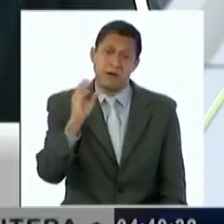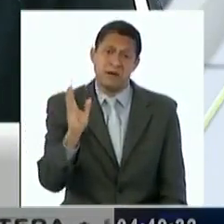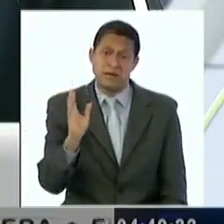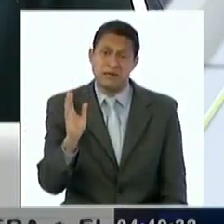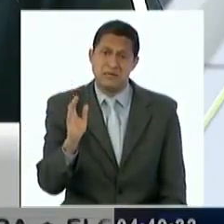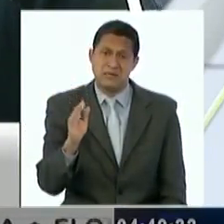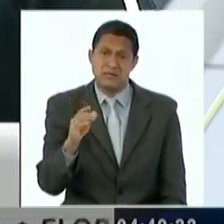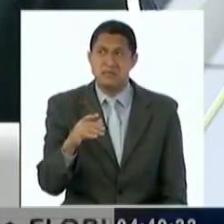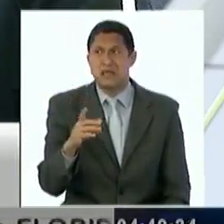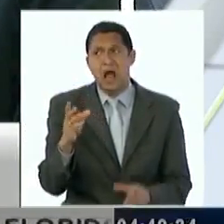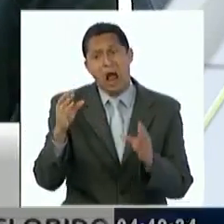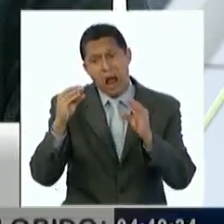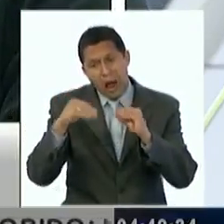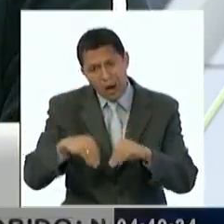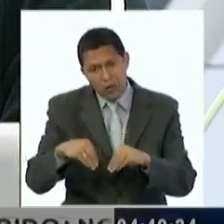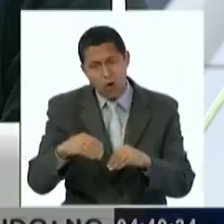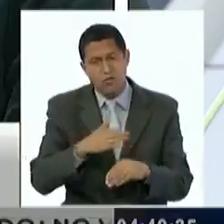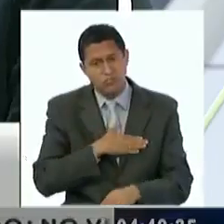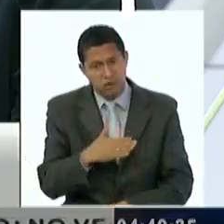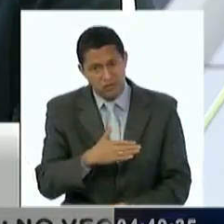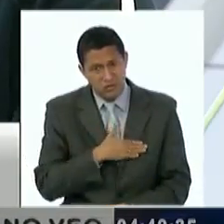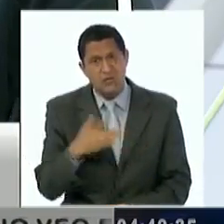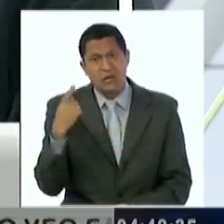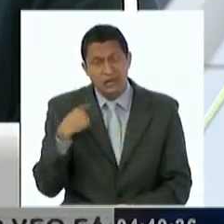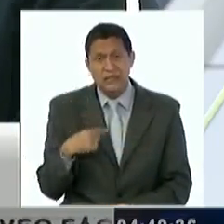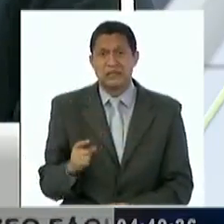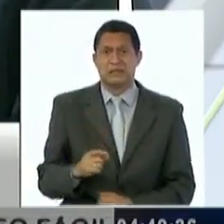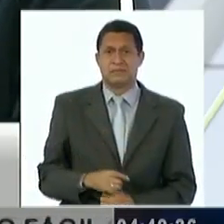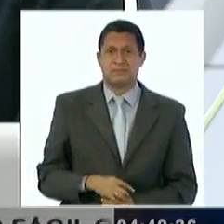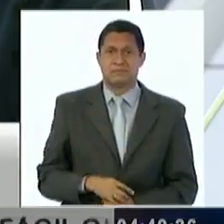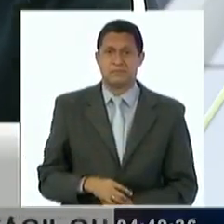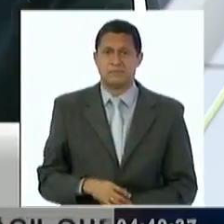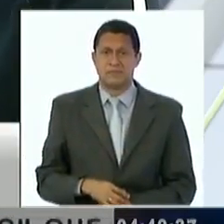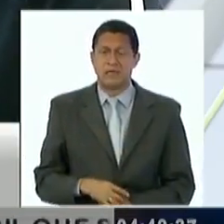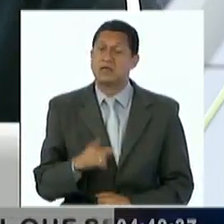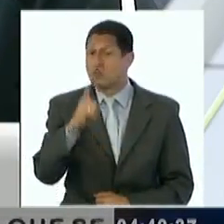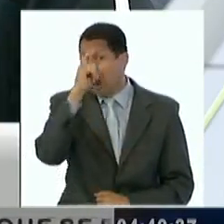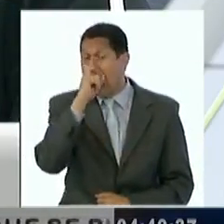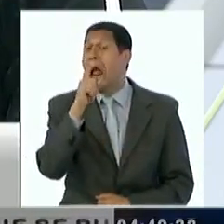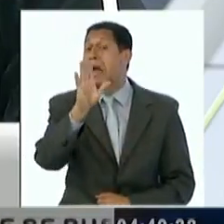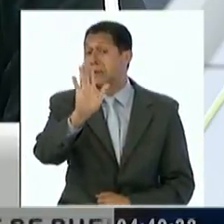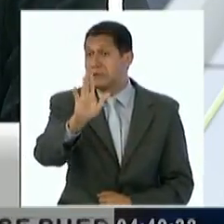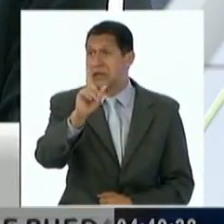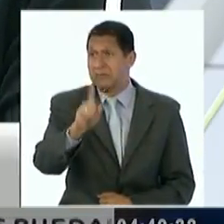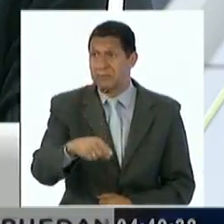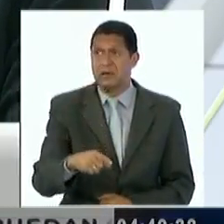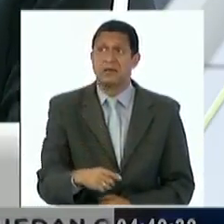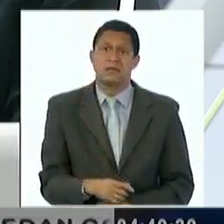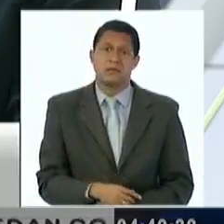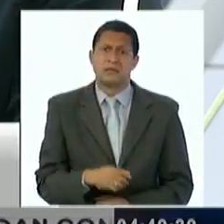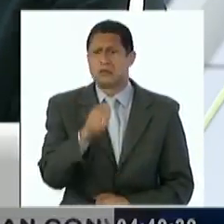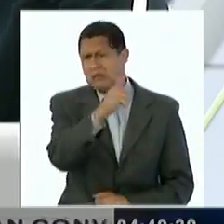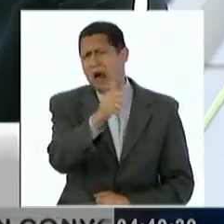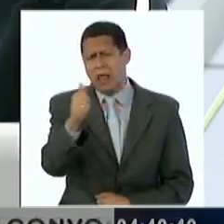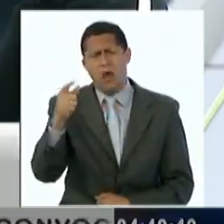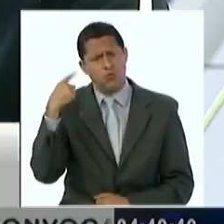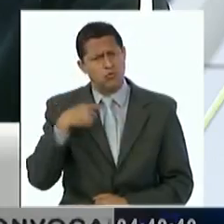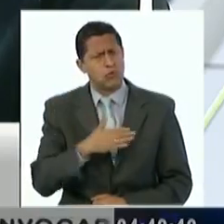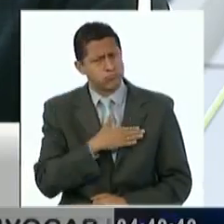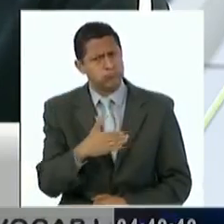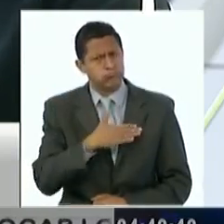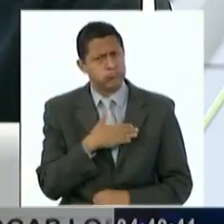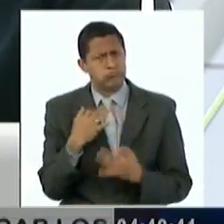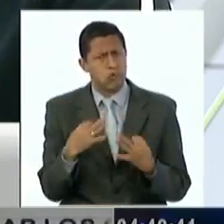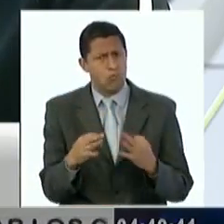progresivamente de acuerdo a esa frecuencia cardíaca de entrenamiento y de acuerdo a su edad biológica cada persona tiene una frecuencia cardíaca en